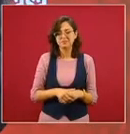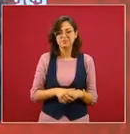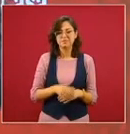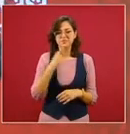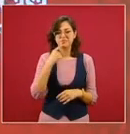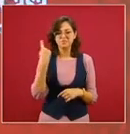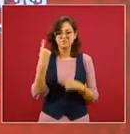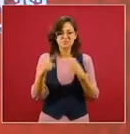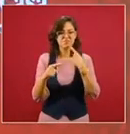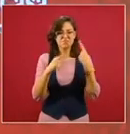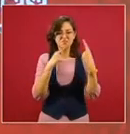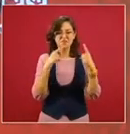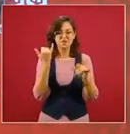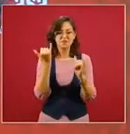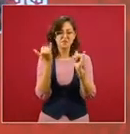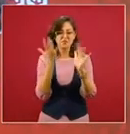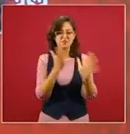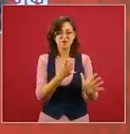acusaciones de fraude,